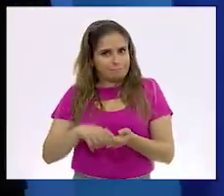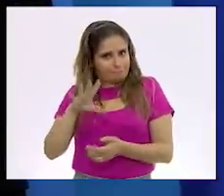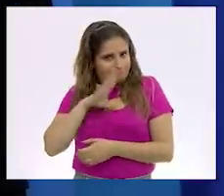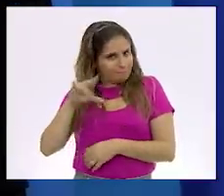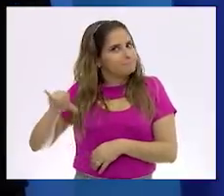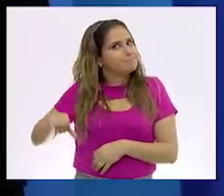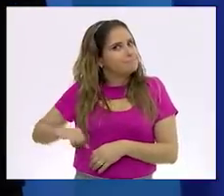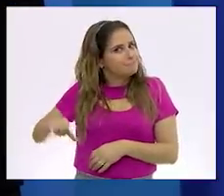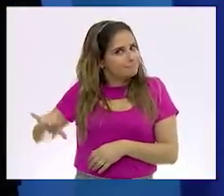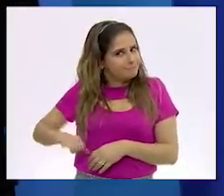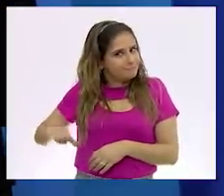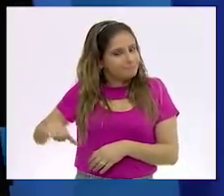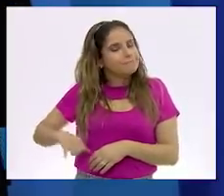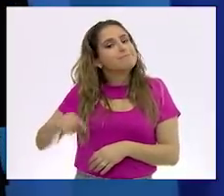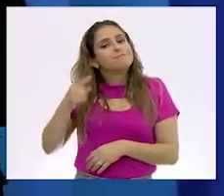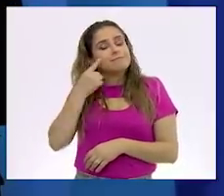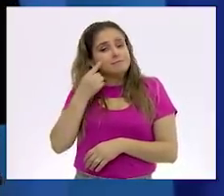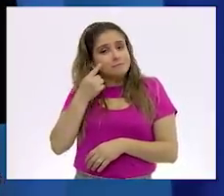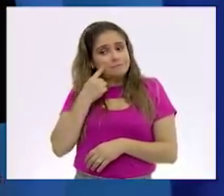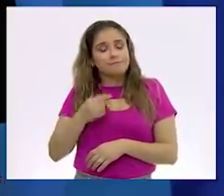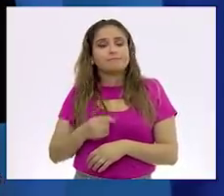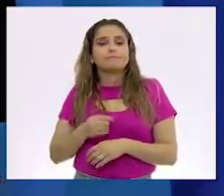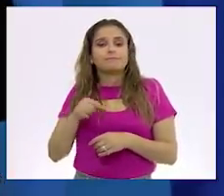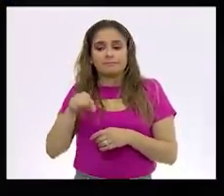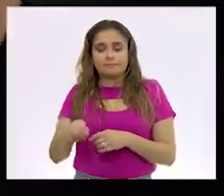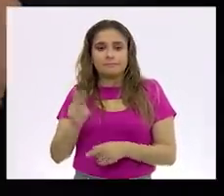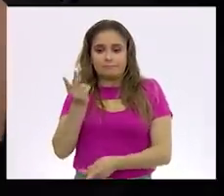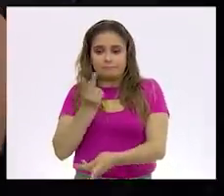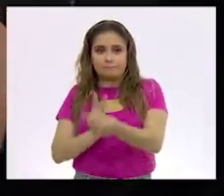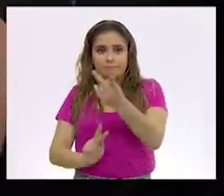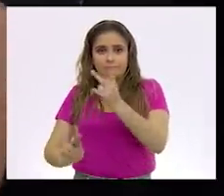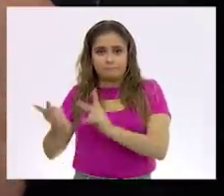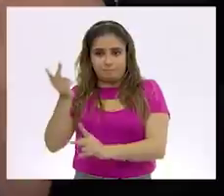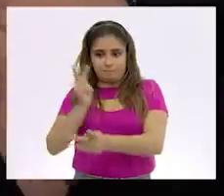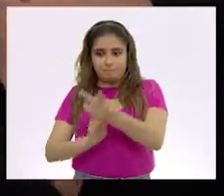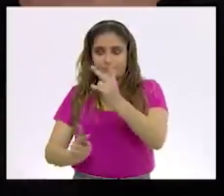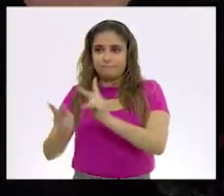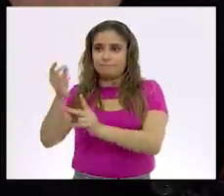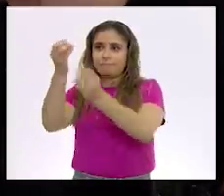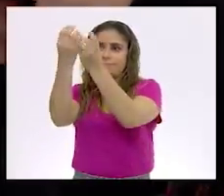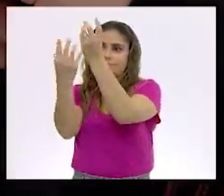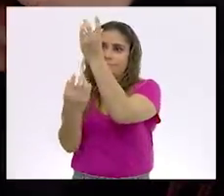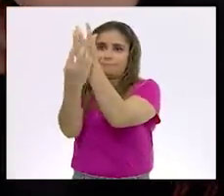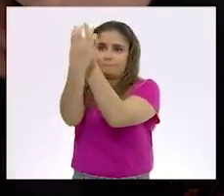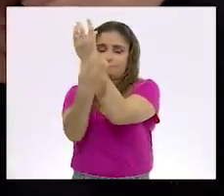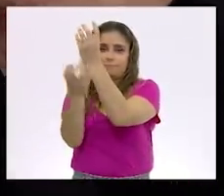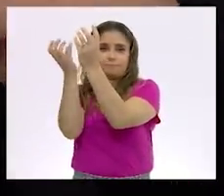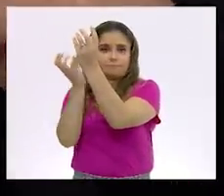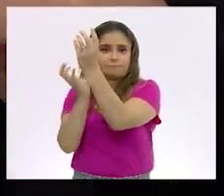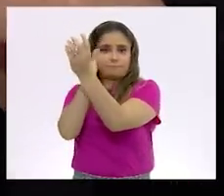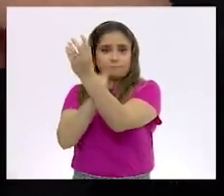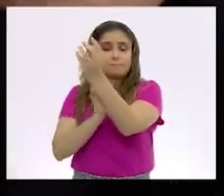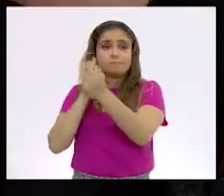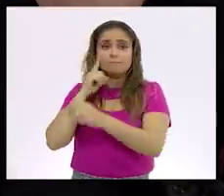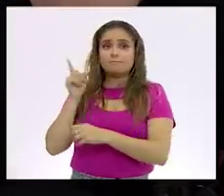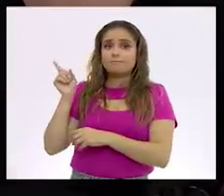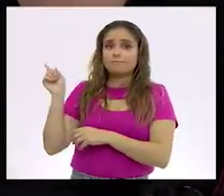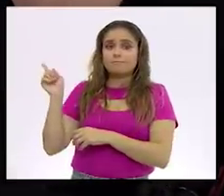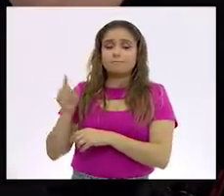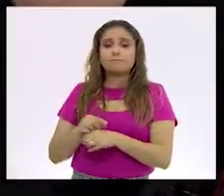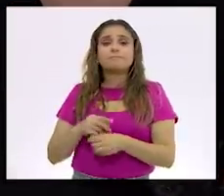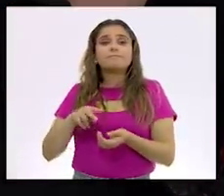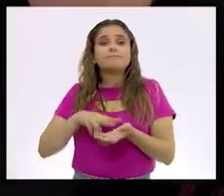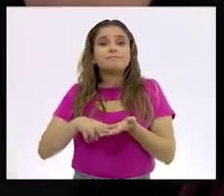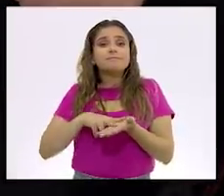interesantes. En las especies silvestres el fruto crece hacia arriba y su llamativo color atrae a las aves que al